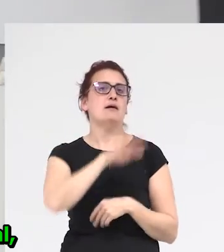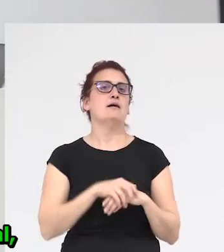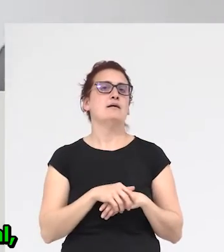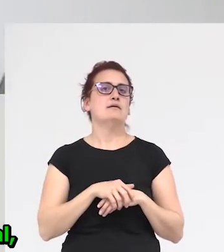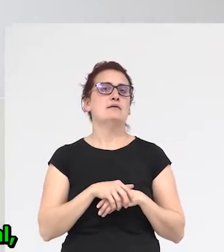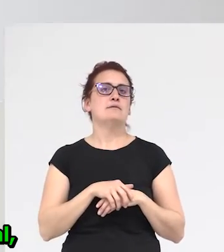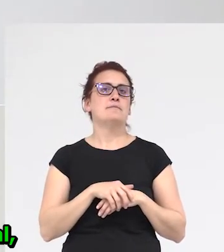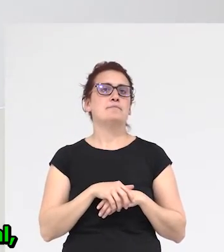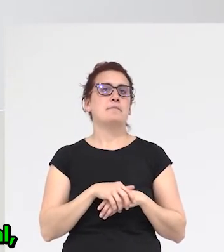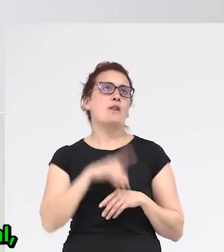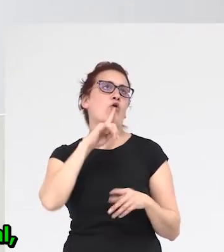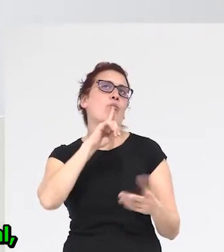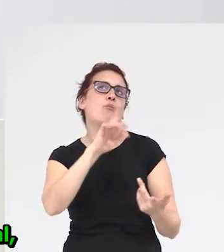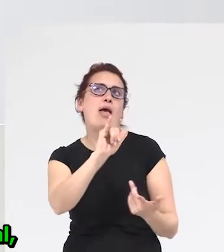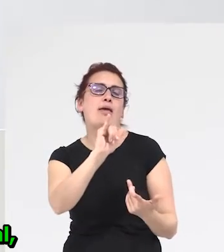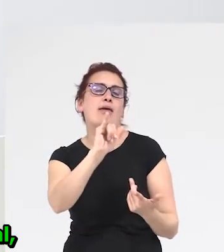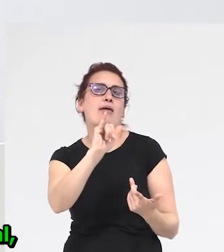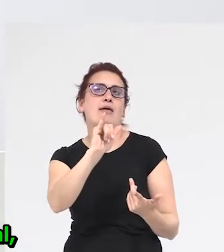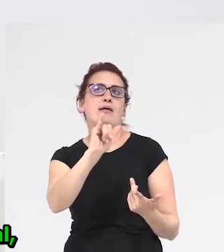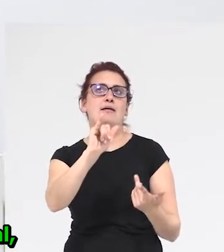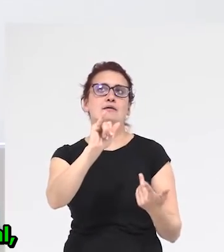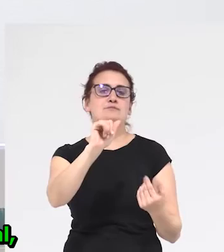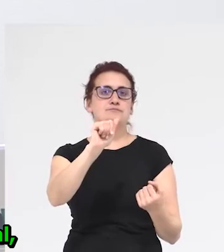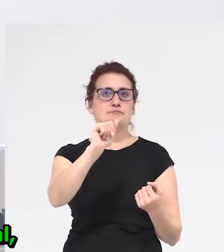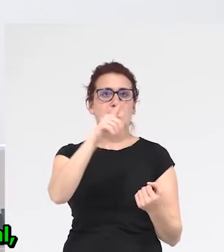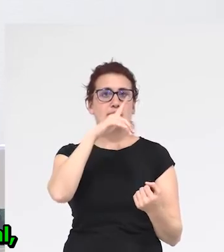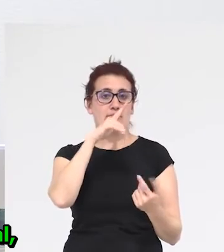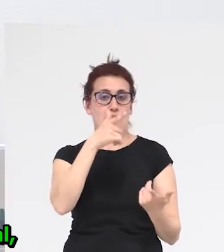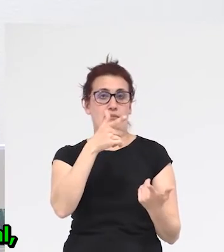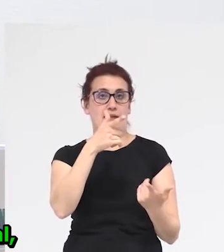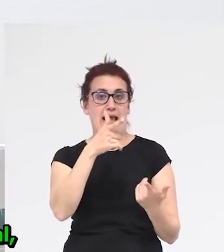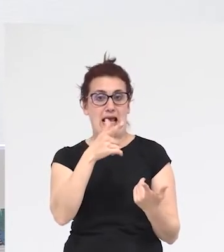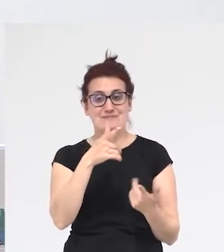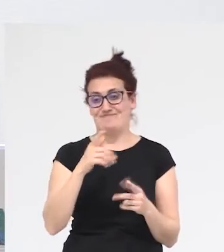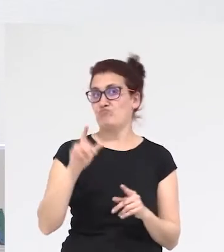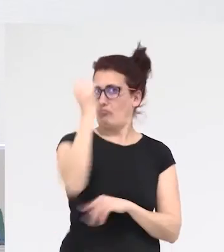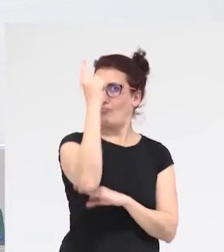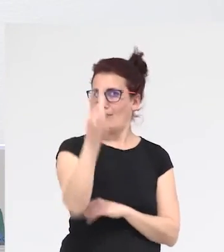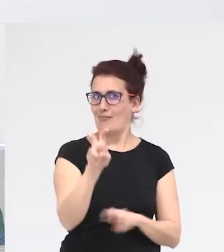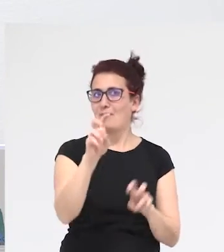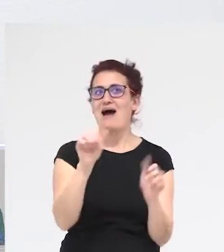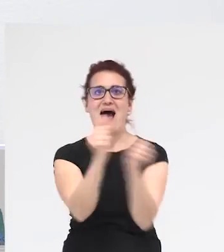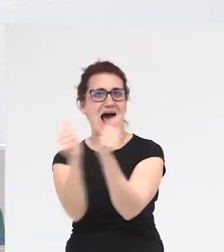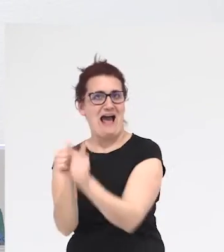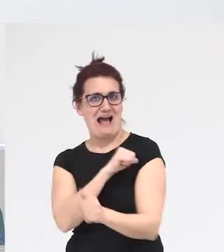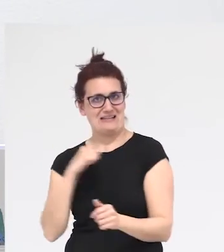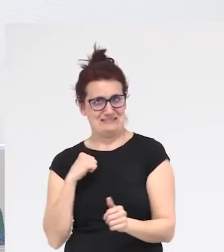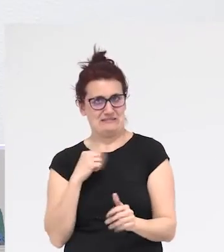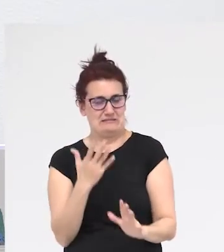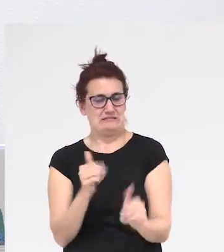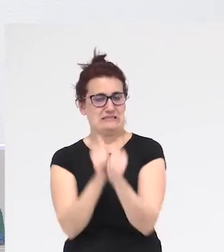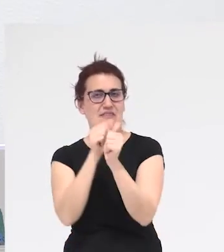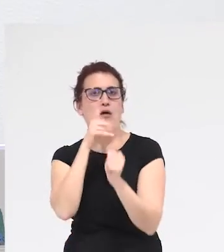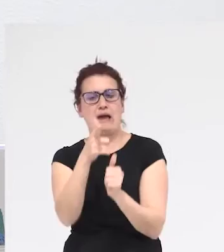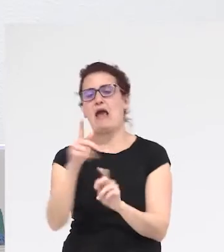tiene algunas posibilidades de conseguir lo que es la asistencia personal, que es viene a ser como alguien que